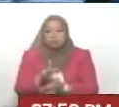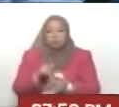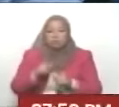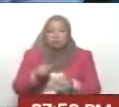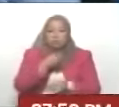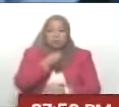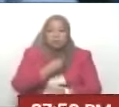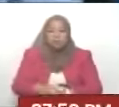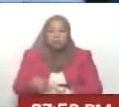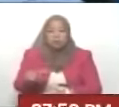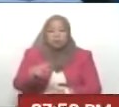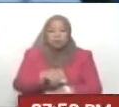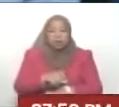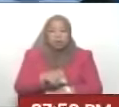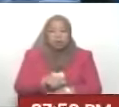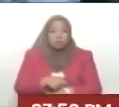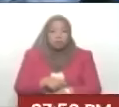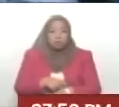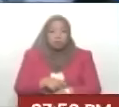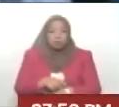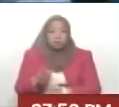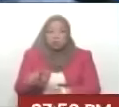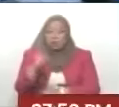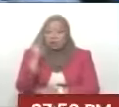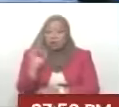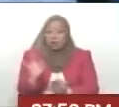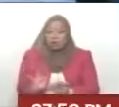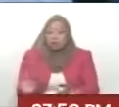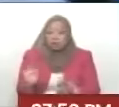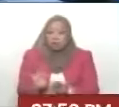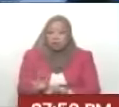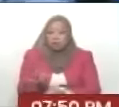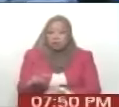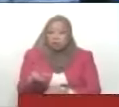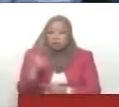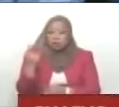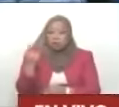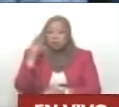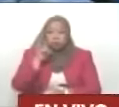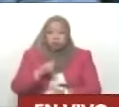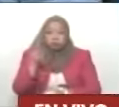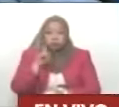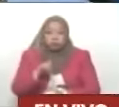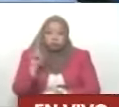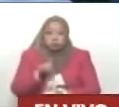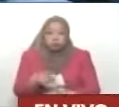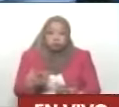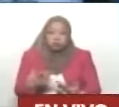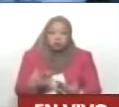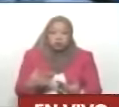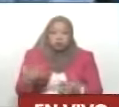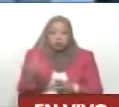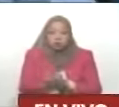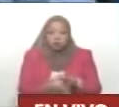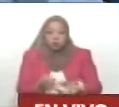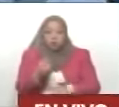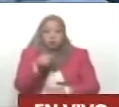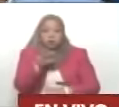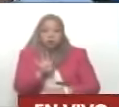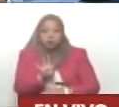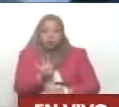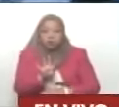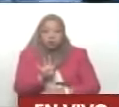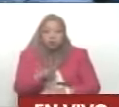perdiendo su tiempo. No se deje engañar. ¿Cuántos engaños le han metido? Que la guarimba del 14, que